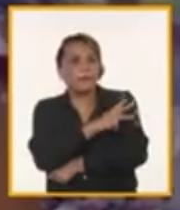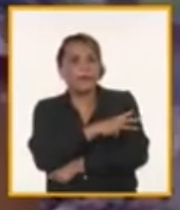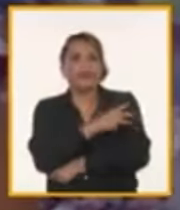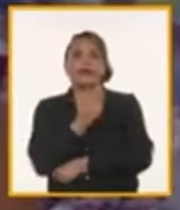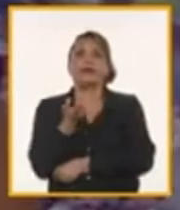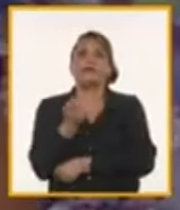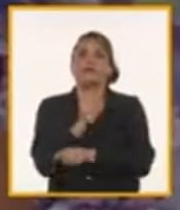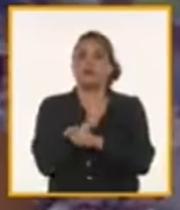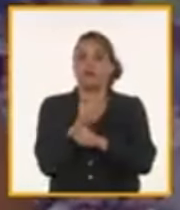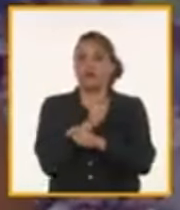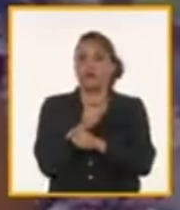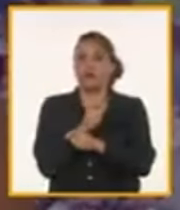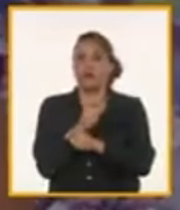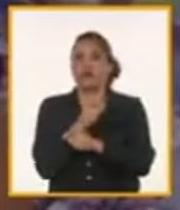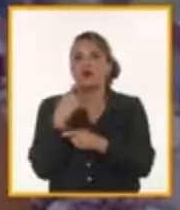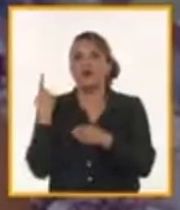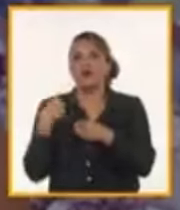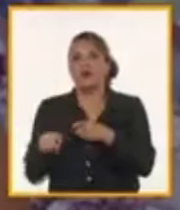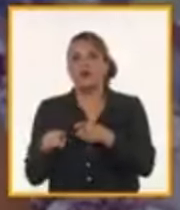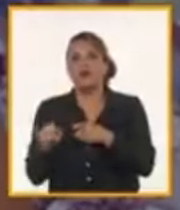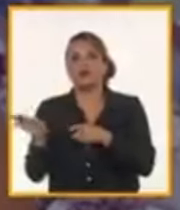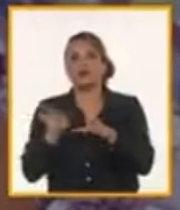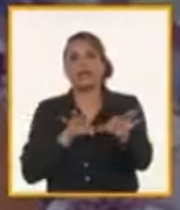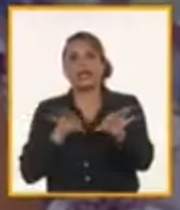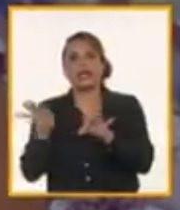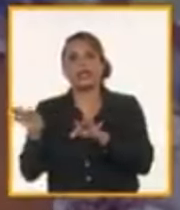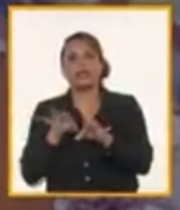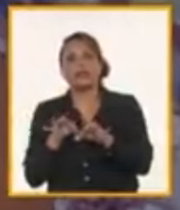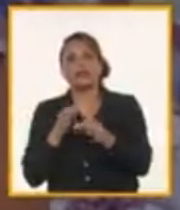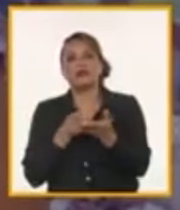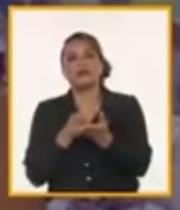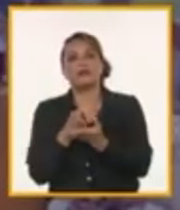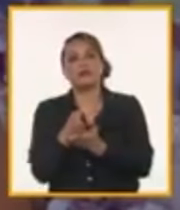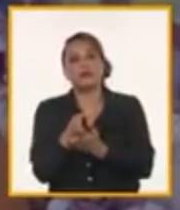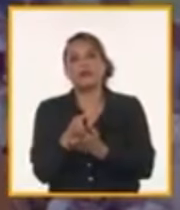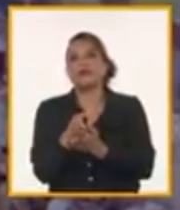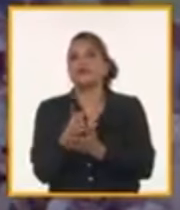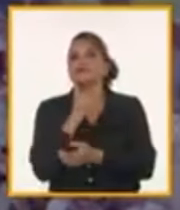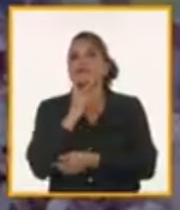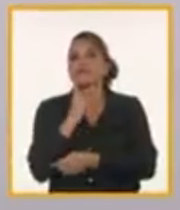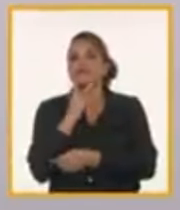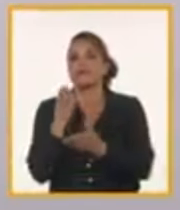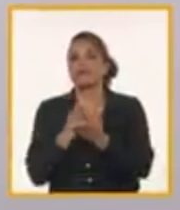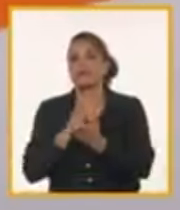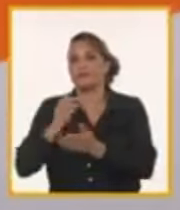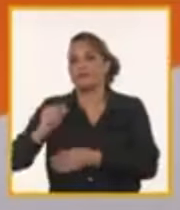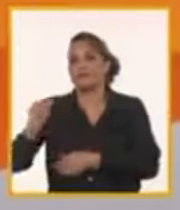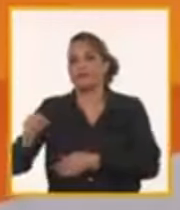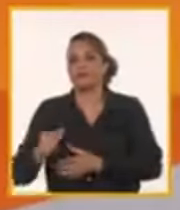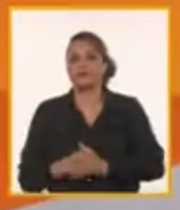mayores eh ofertas de captación para poder sostener en la la